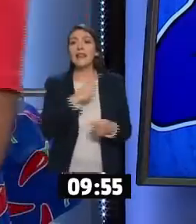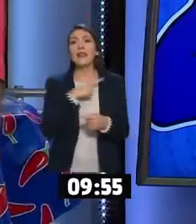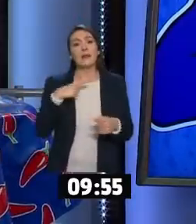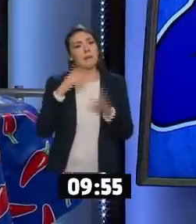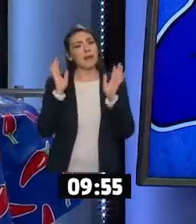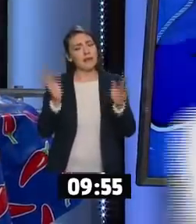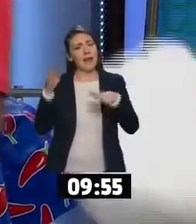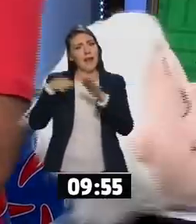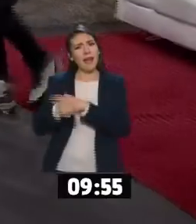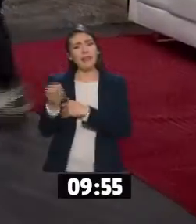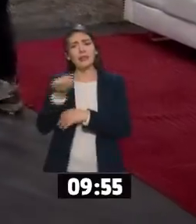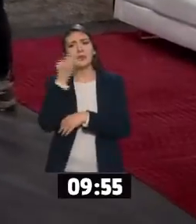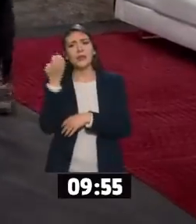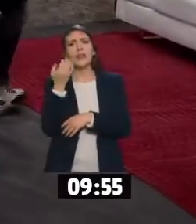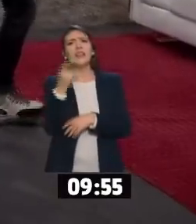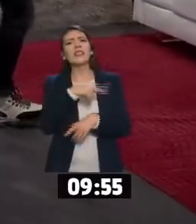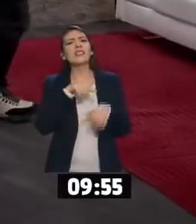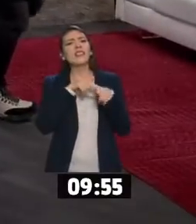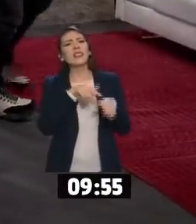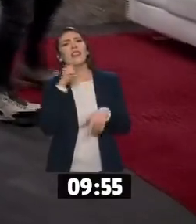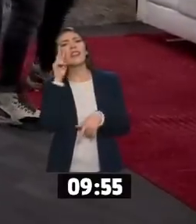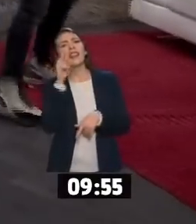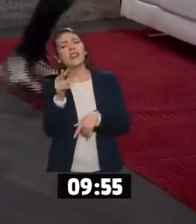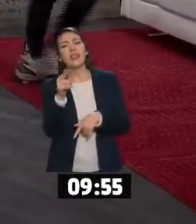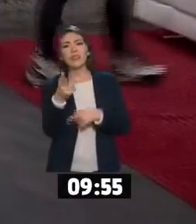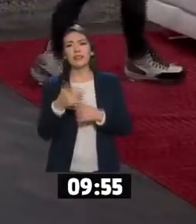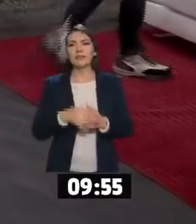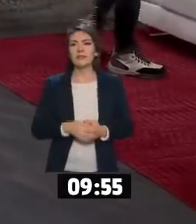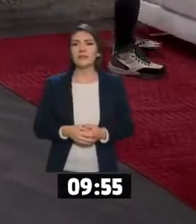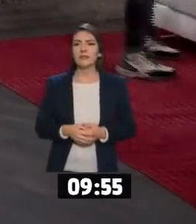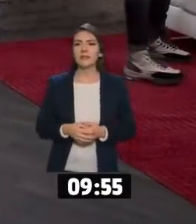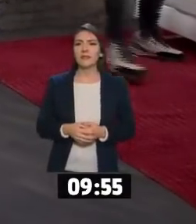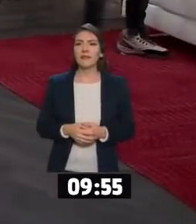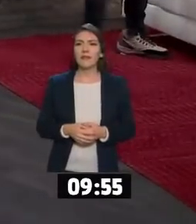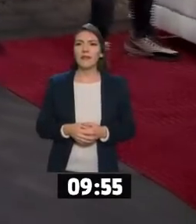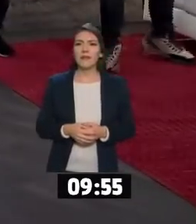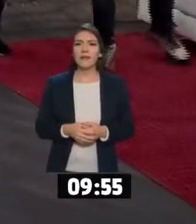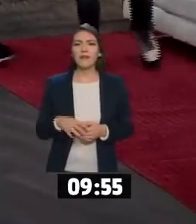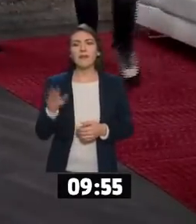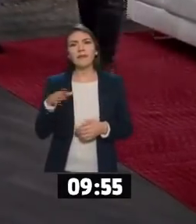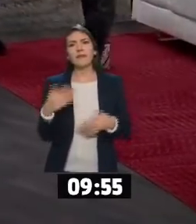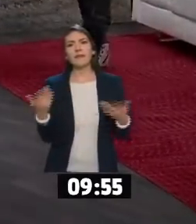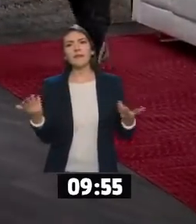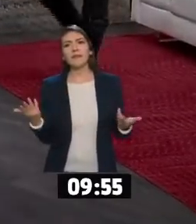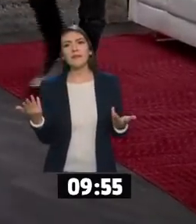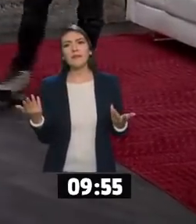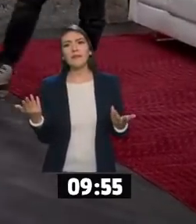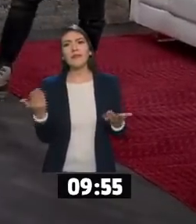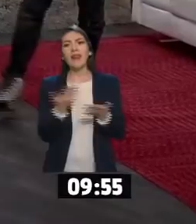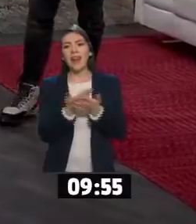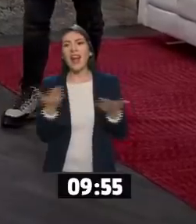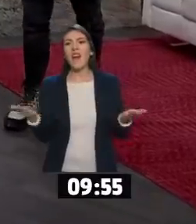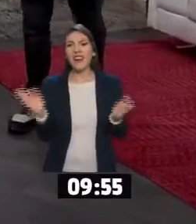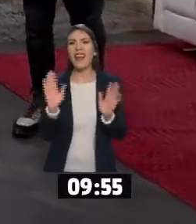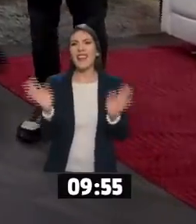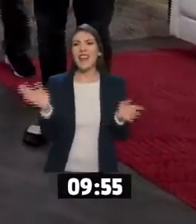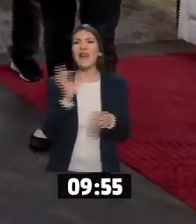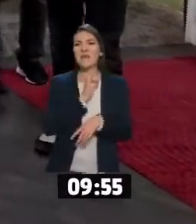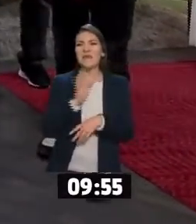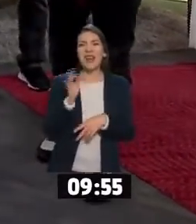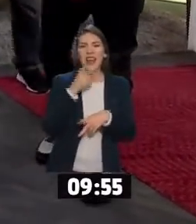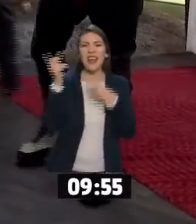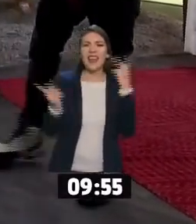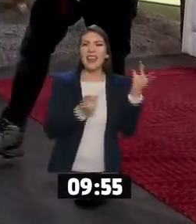están en la manera híbrida. Oiga, se lo gana, chavos. Sí. Y un cumpleaños para... Ahora sí podemos hablar de sexo. ¿Sabe qué,